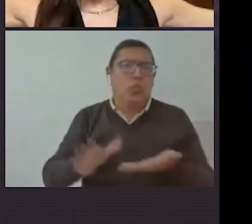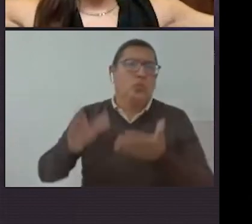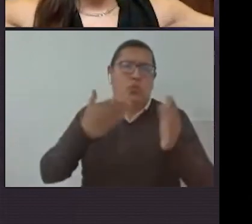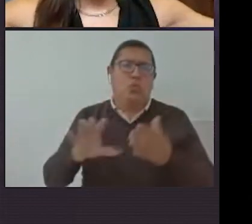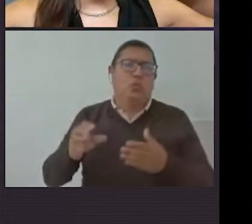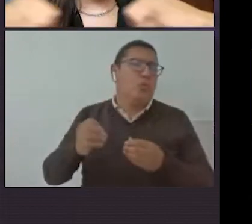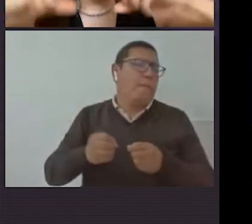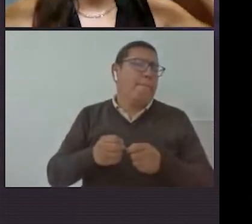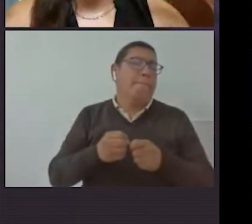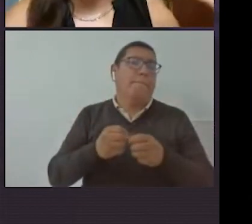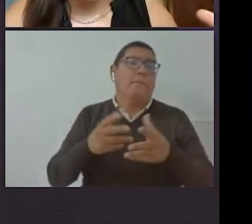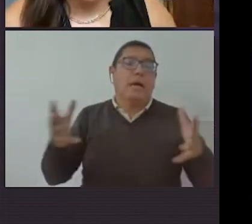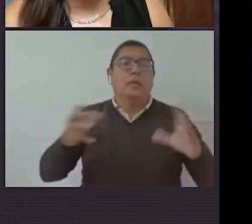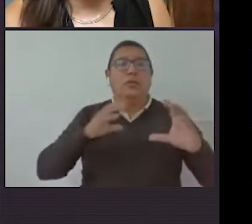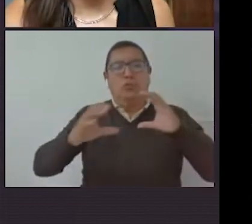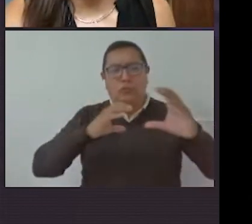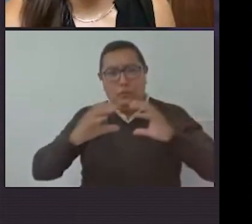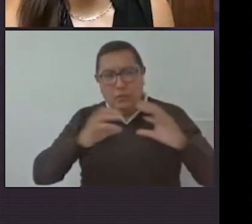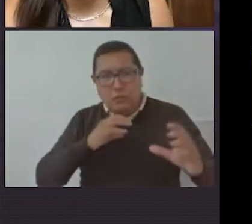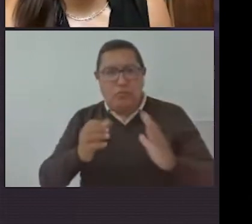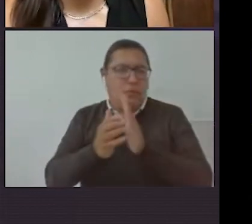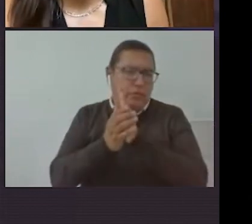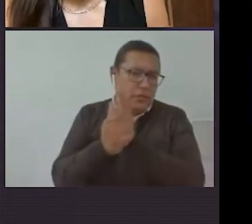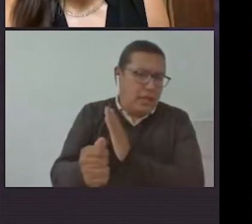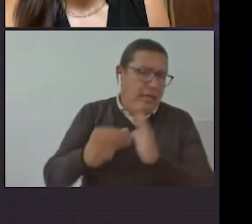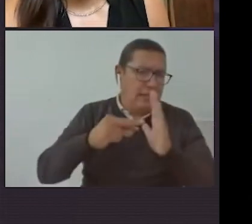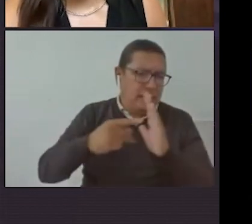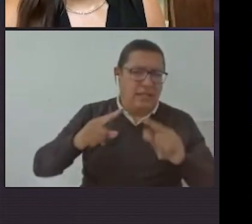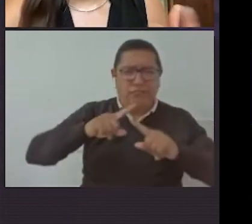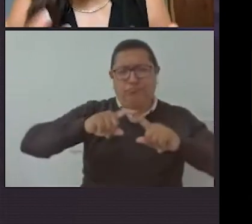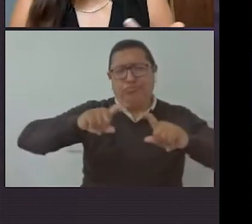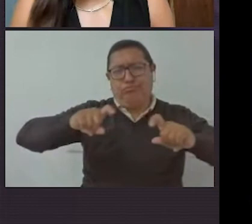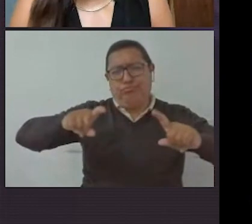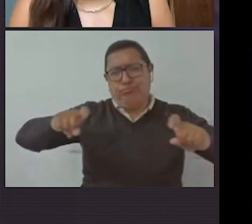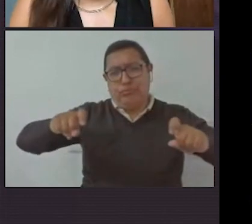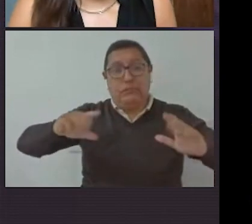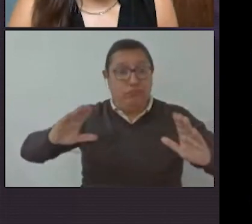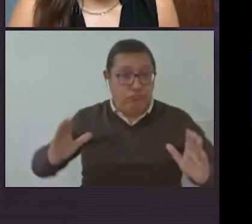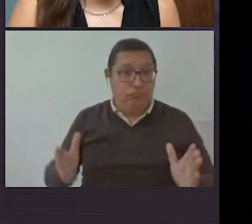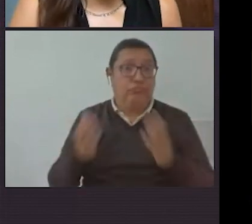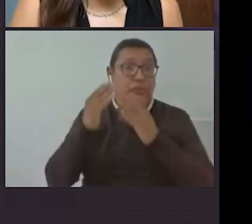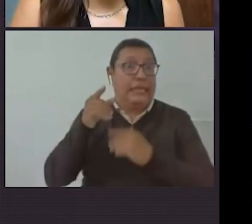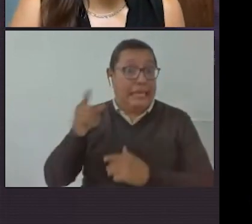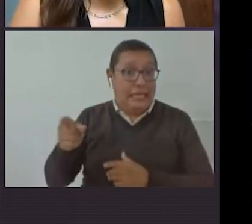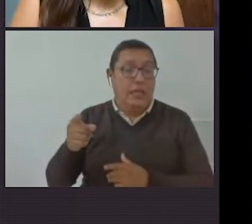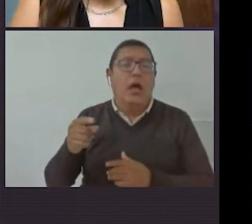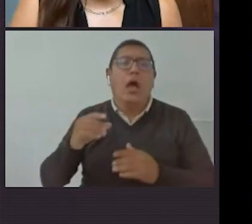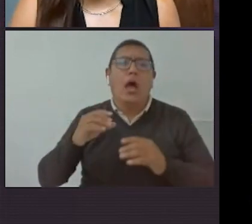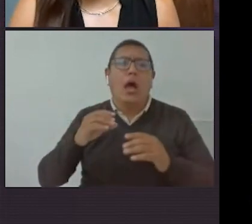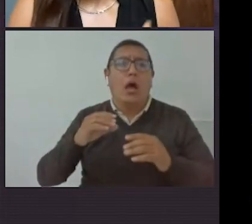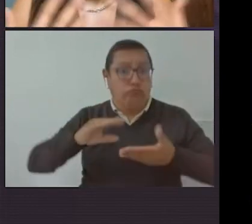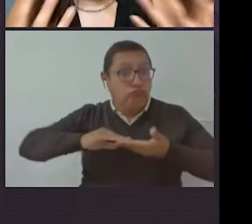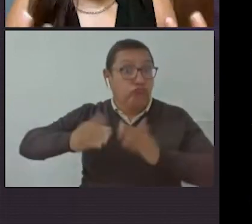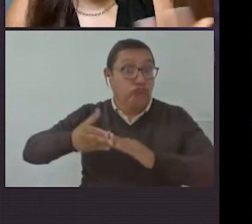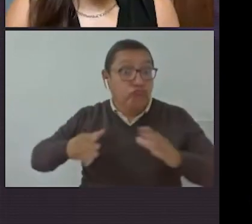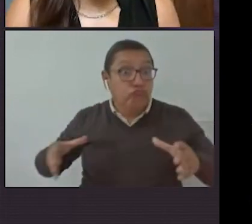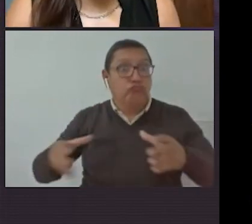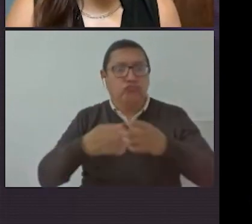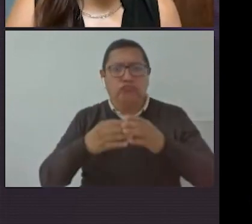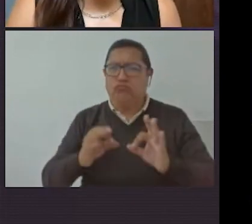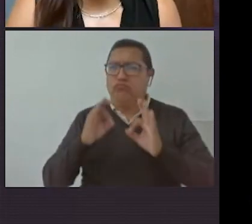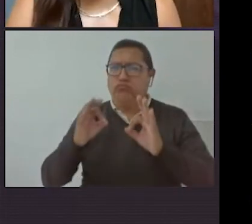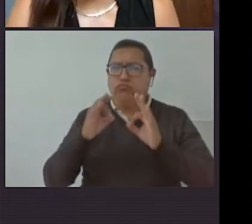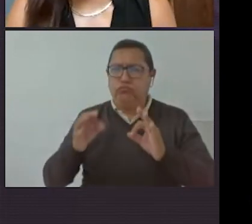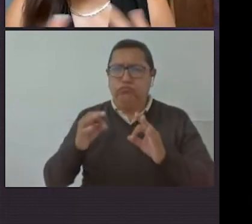en comunicación, en habilidades técnicas, en todo tipo de cursos. También tenemos una comunidad muy padre en donde tenemos círculos